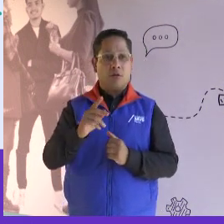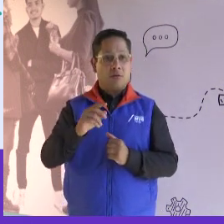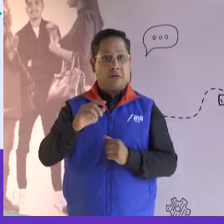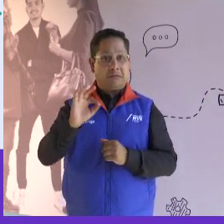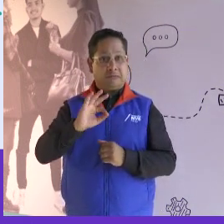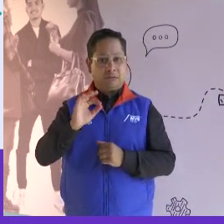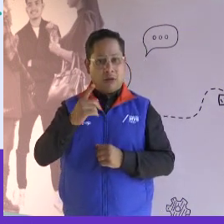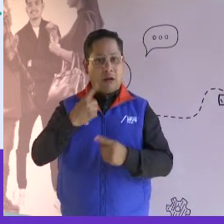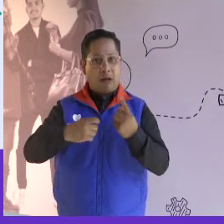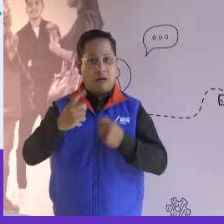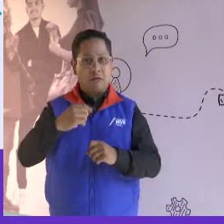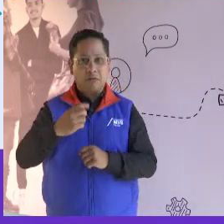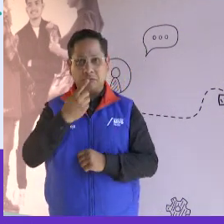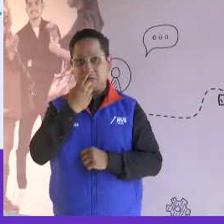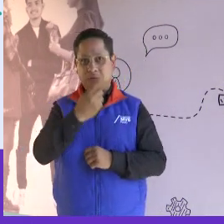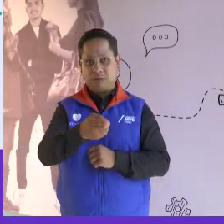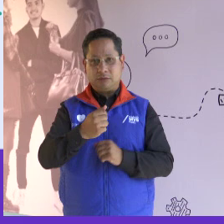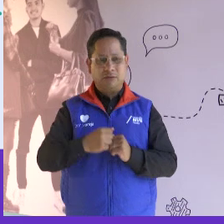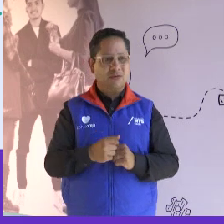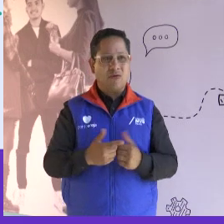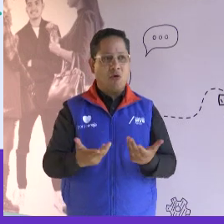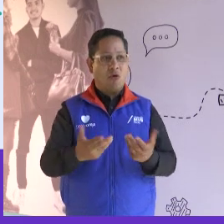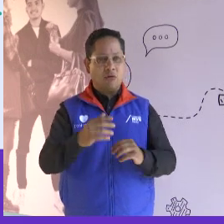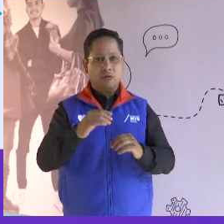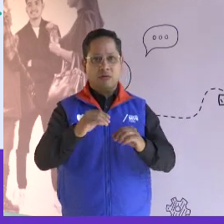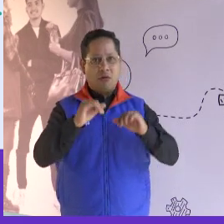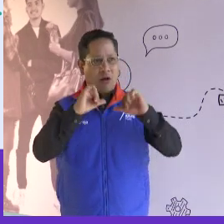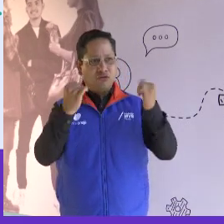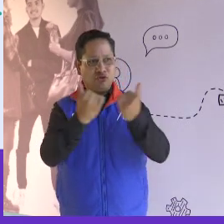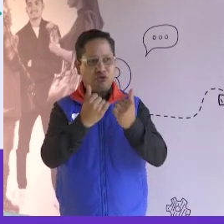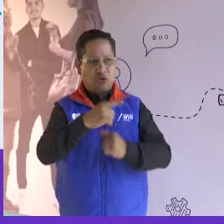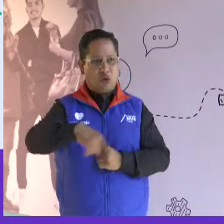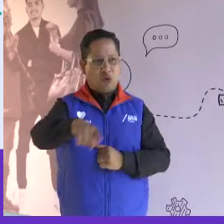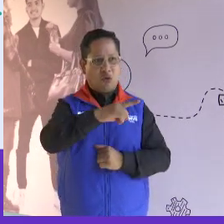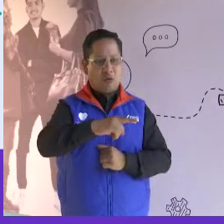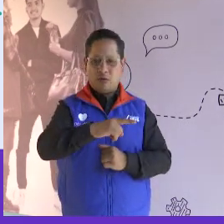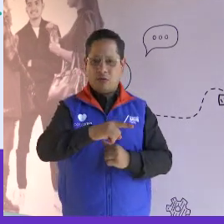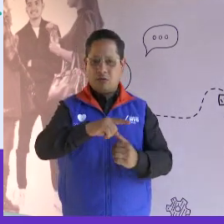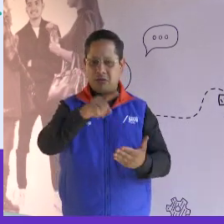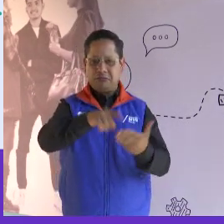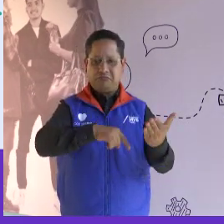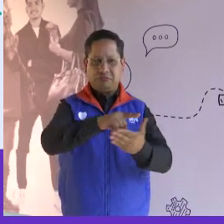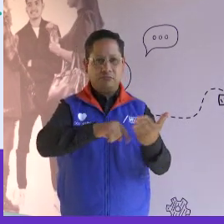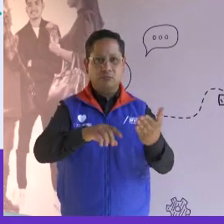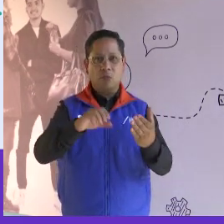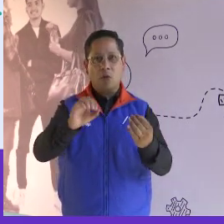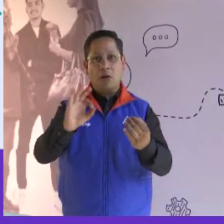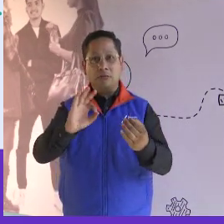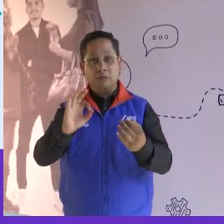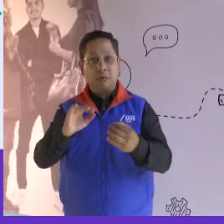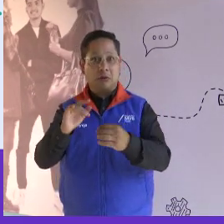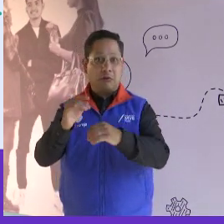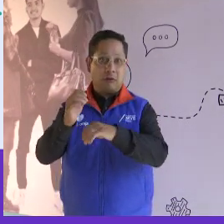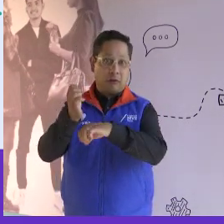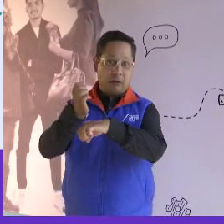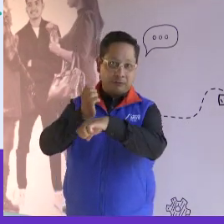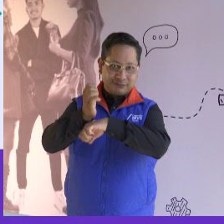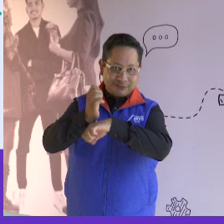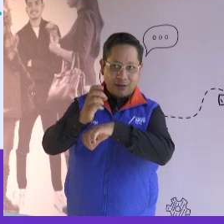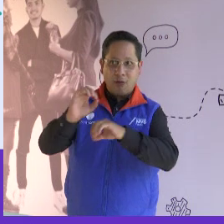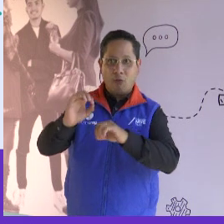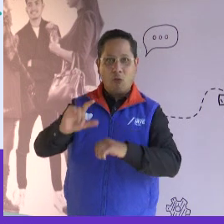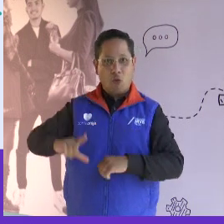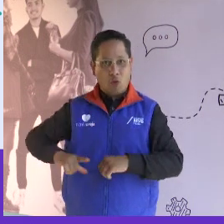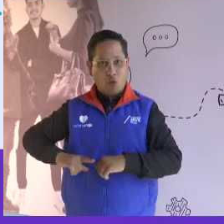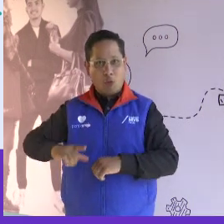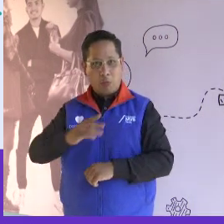un discurso anti organizaciones sociales, a nivel estatal y municipal hay actores que